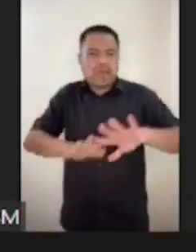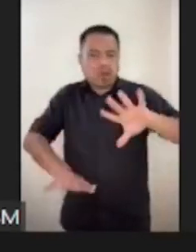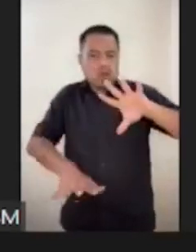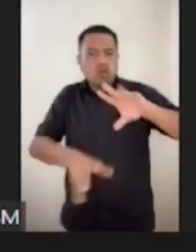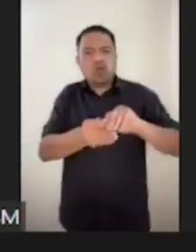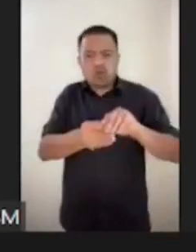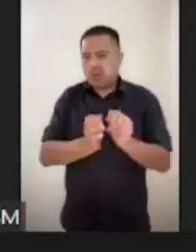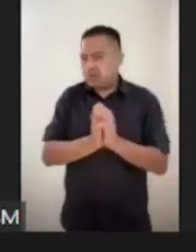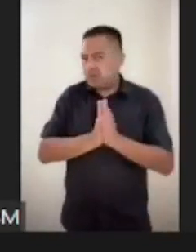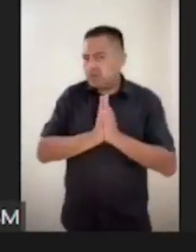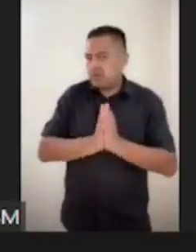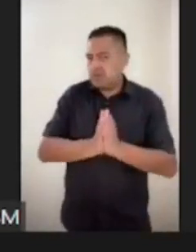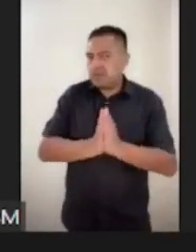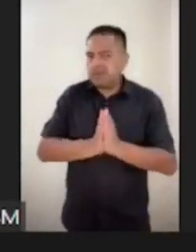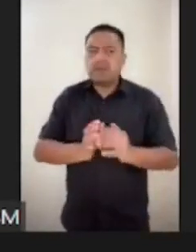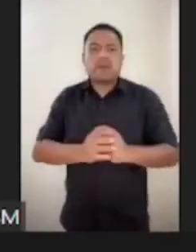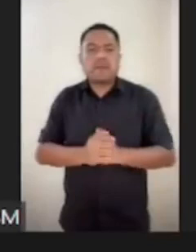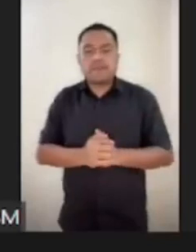favor.